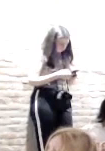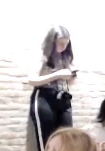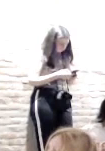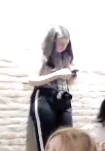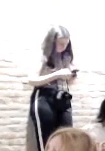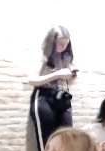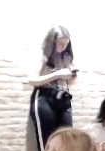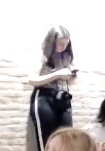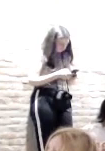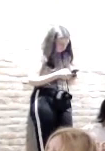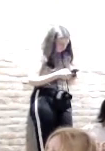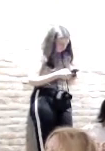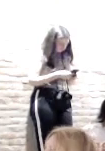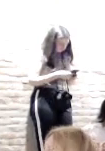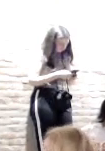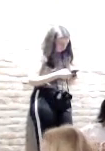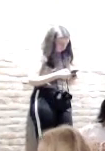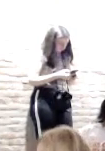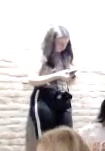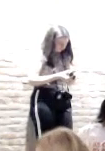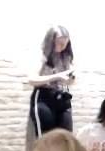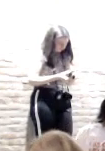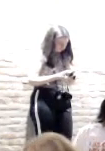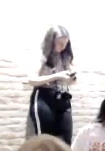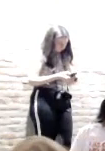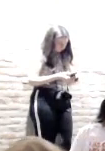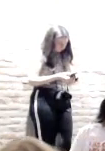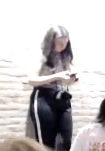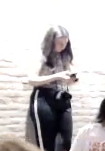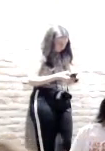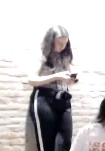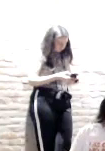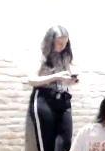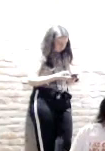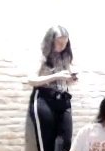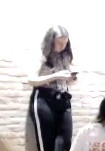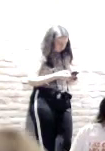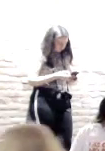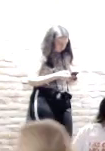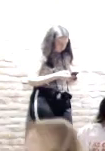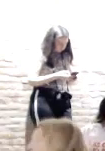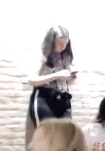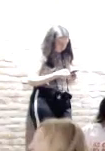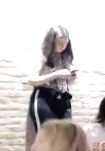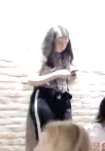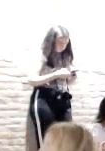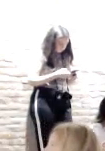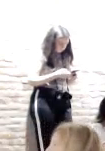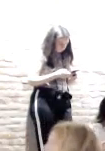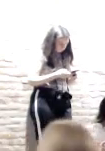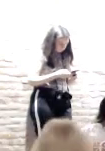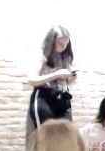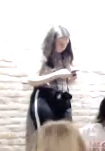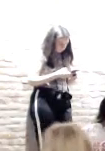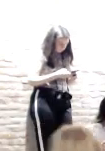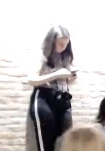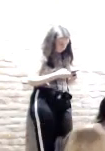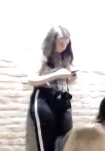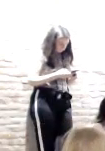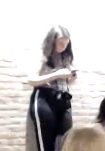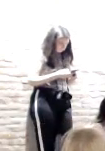24 horas para cuando este digamos una una víctima una mujer sorda o